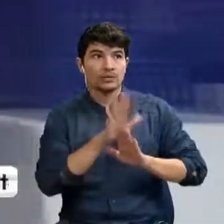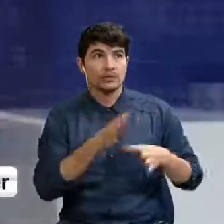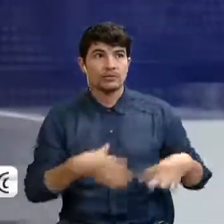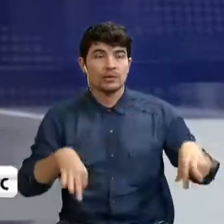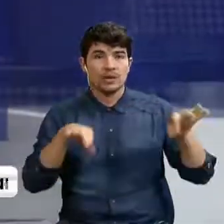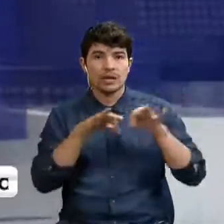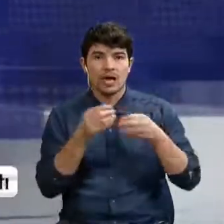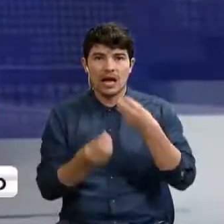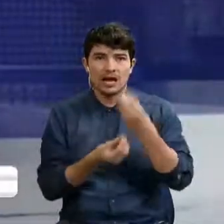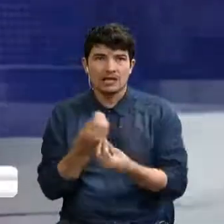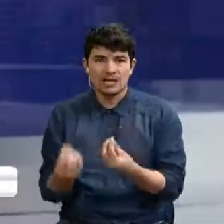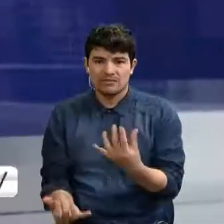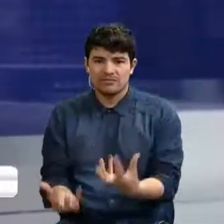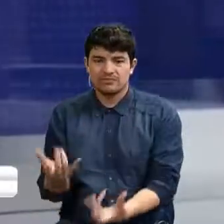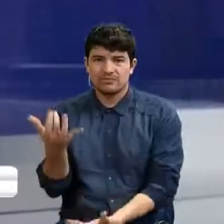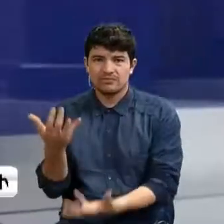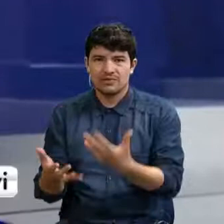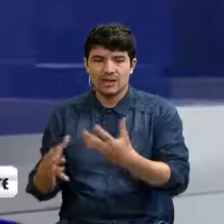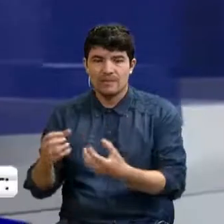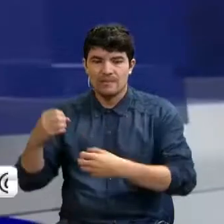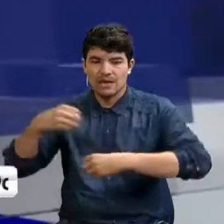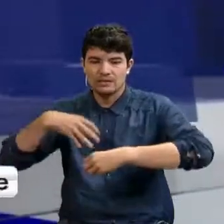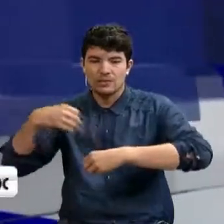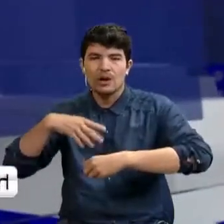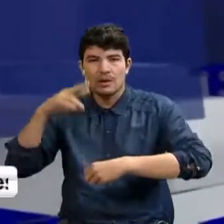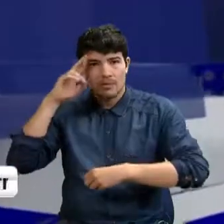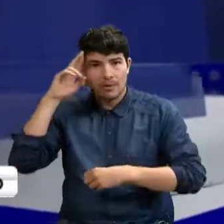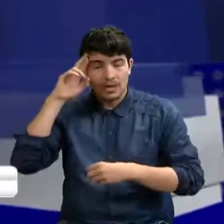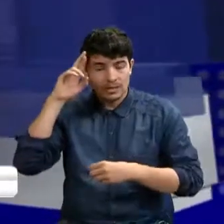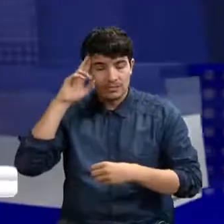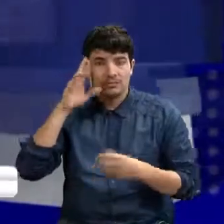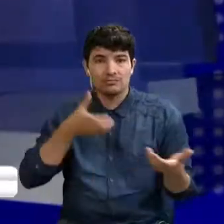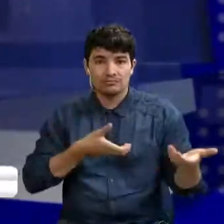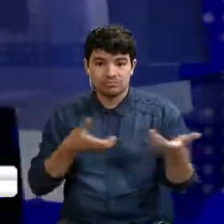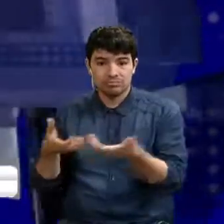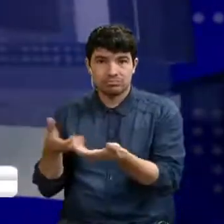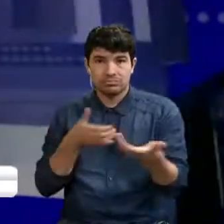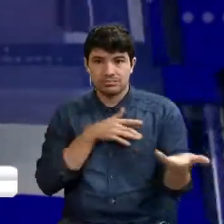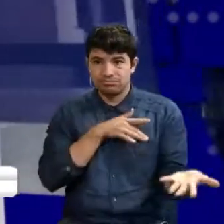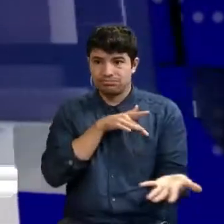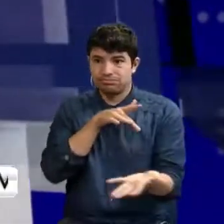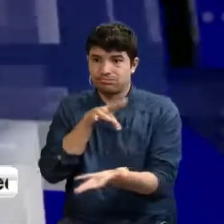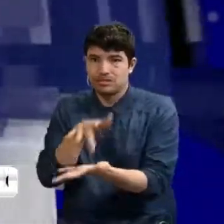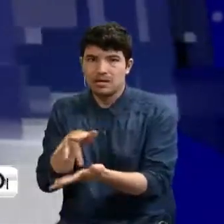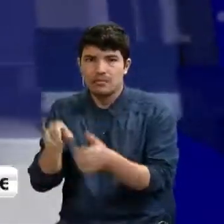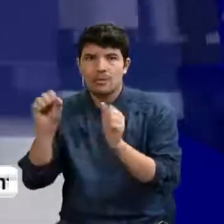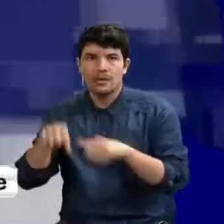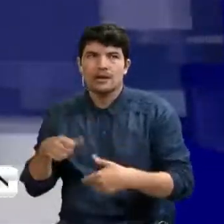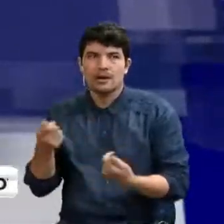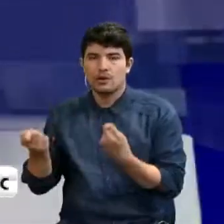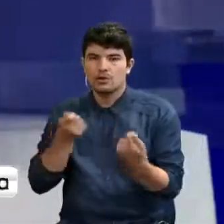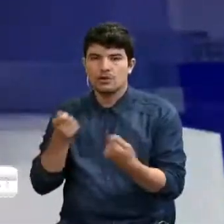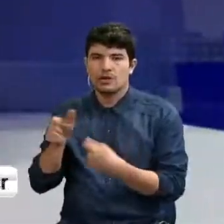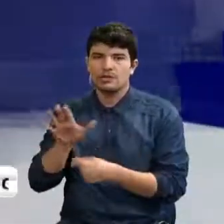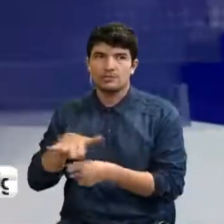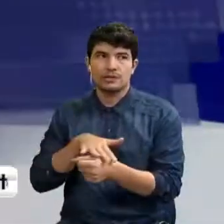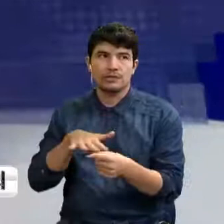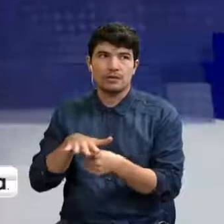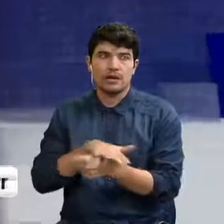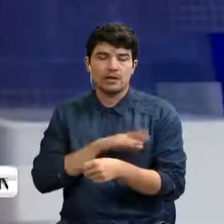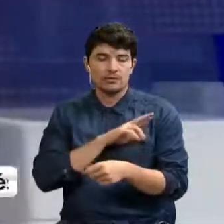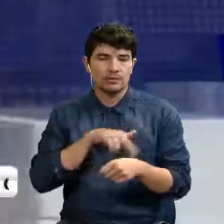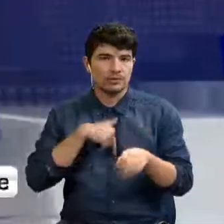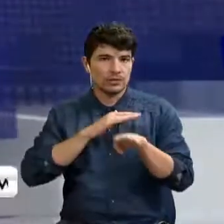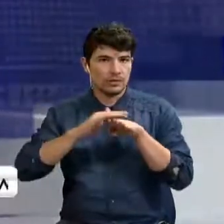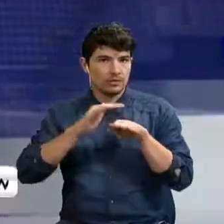realizan quemas de basuras. Por esta razón, fue necesaria la presencia y acción de dos máquinas de bomberos para controlar esta situación. Los invitamos a